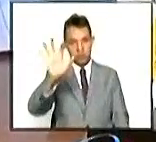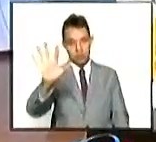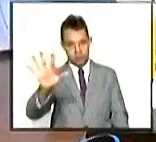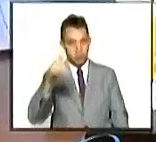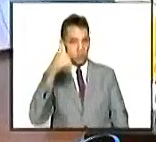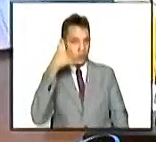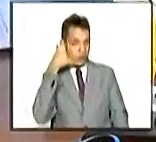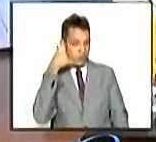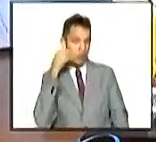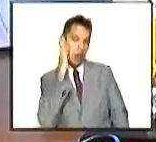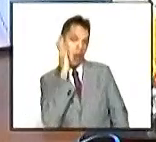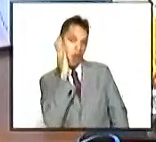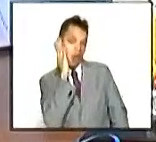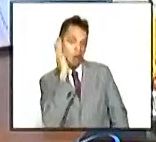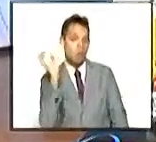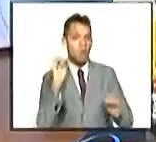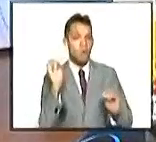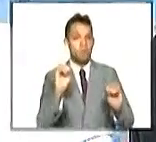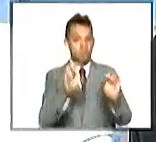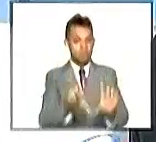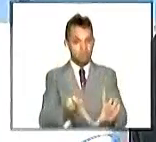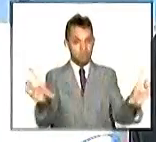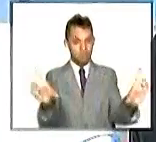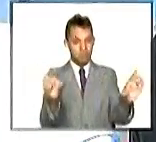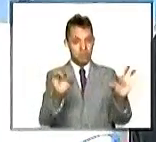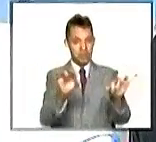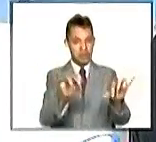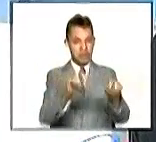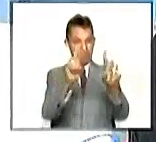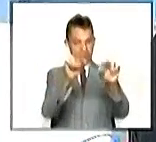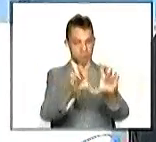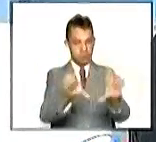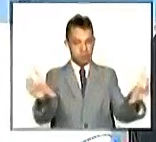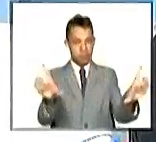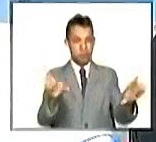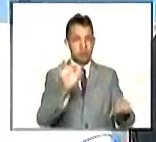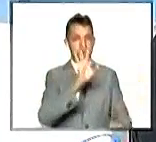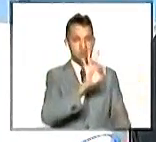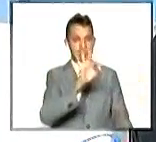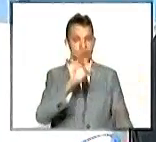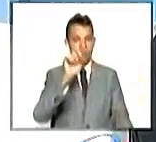317-4595-475. Pueden visitar nuestra página web, que es